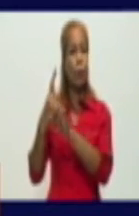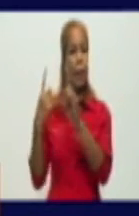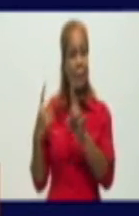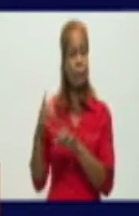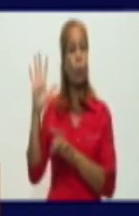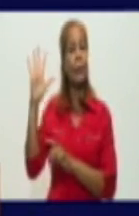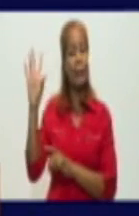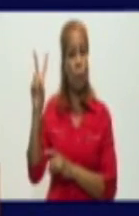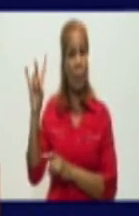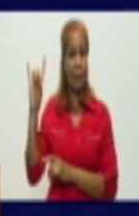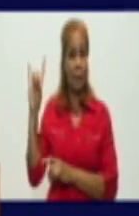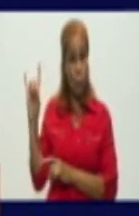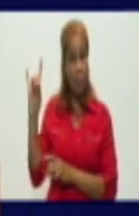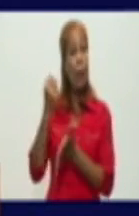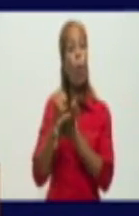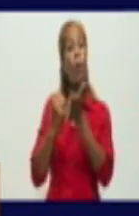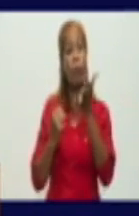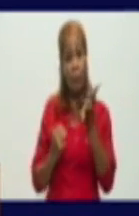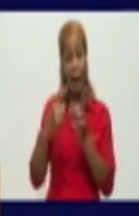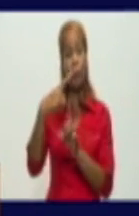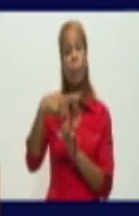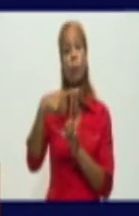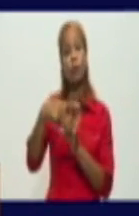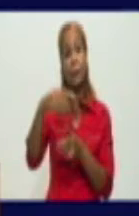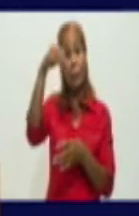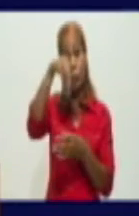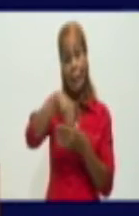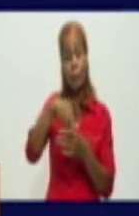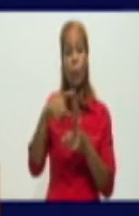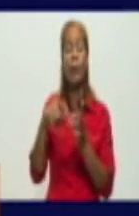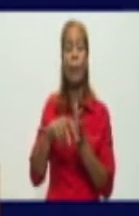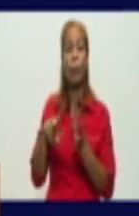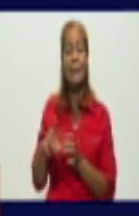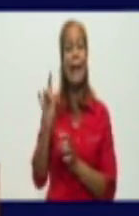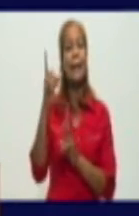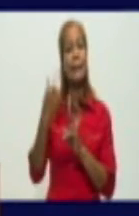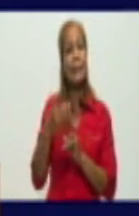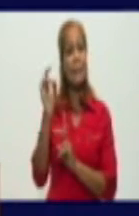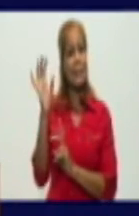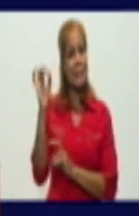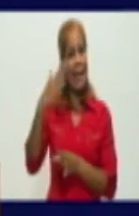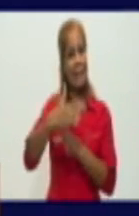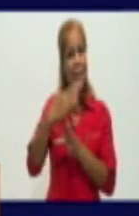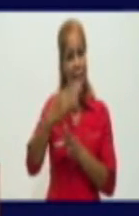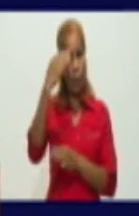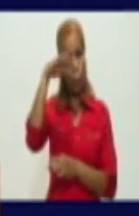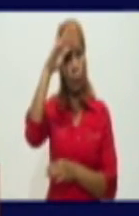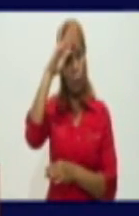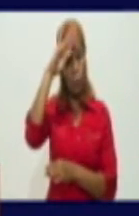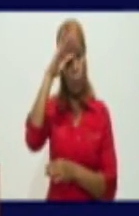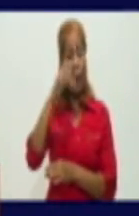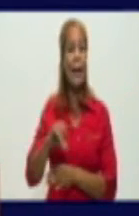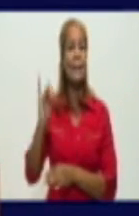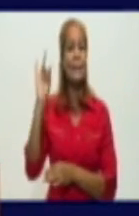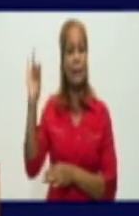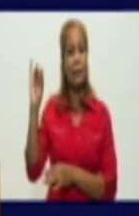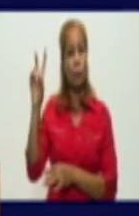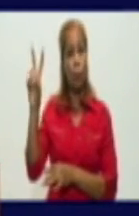529 pacientes confirmados activos dentro de la provincia y 15 en Santiago de Cuba,